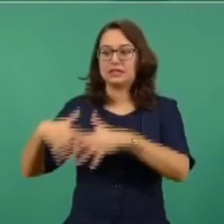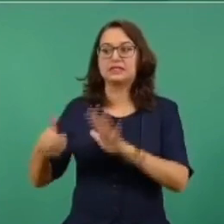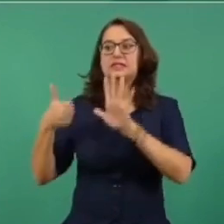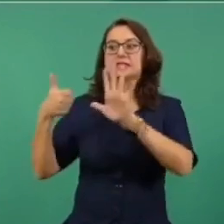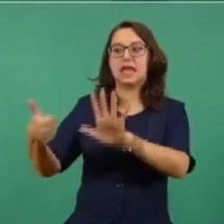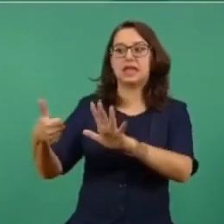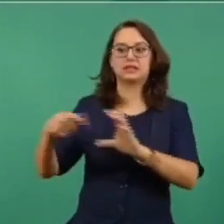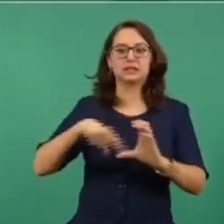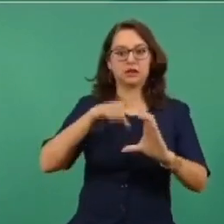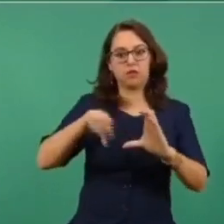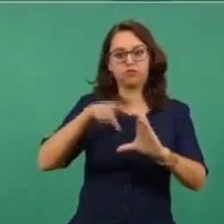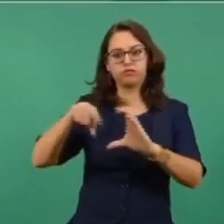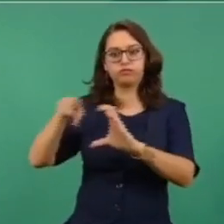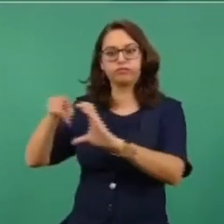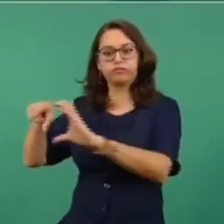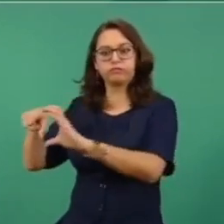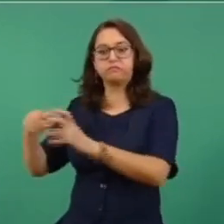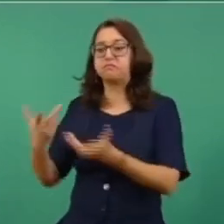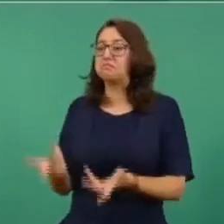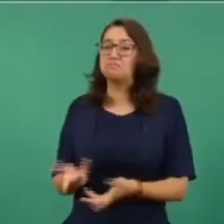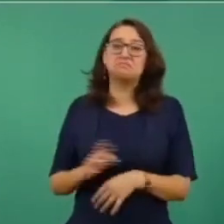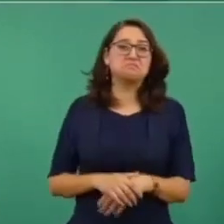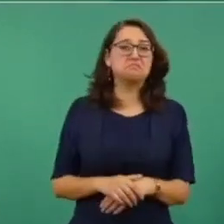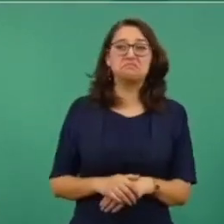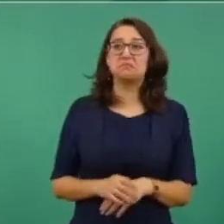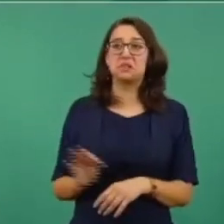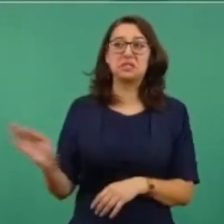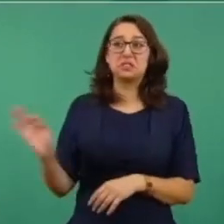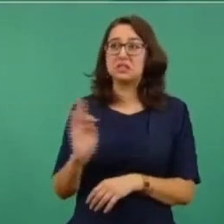turbinas, deben de estar trabajando